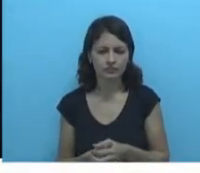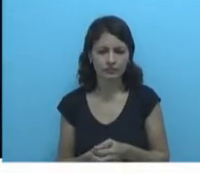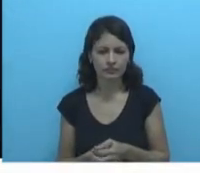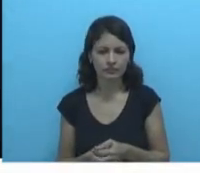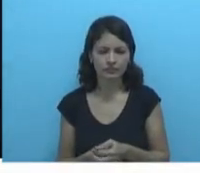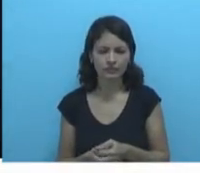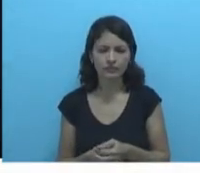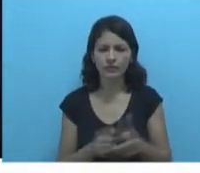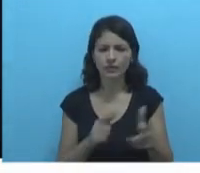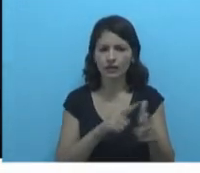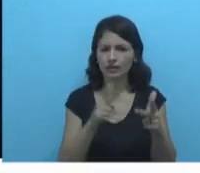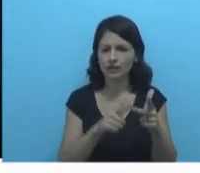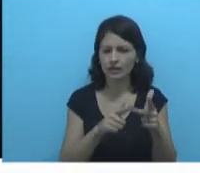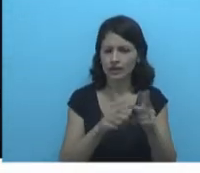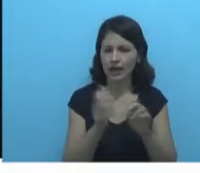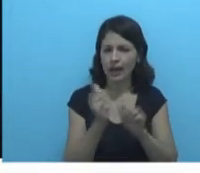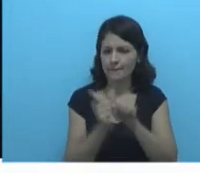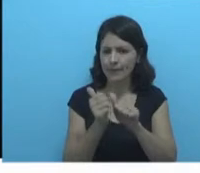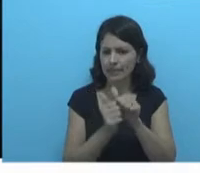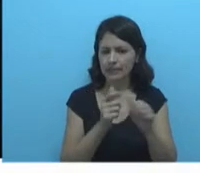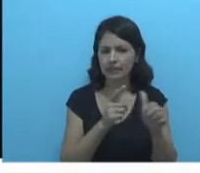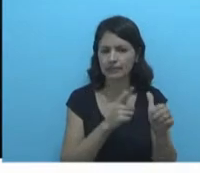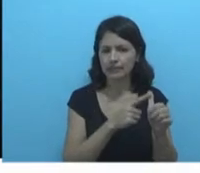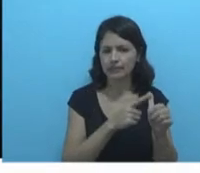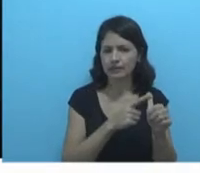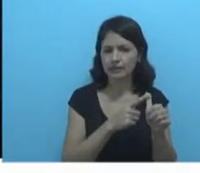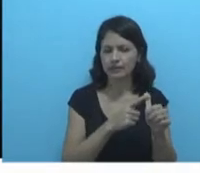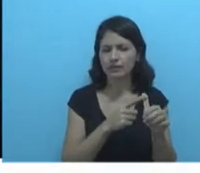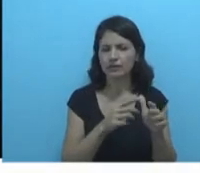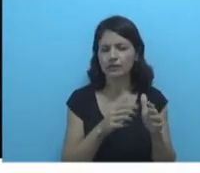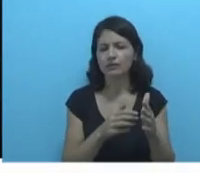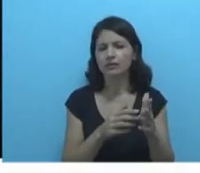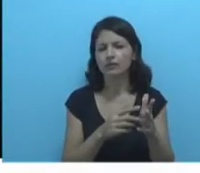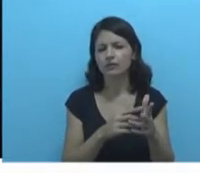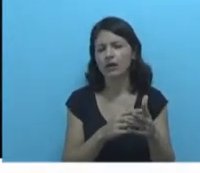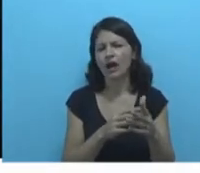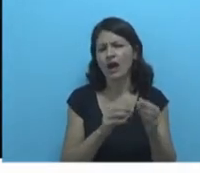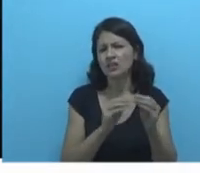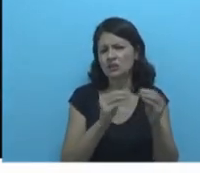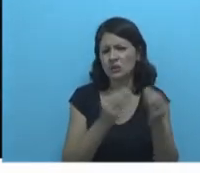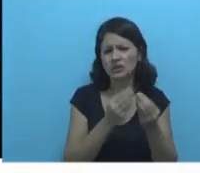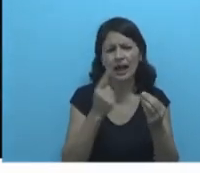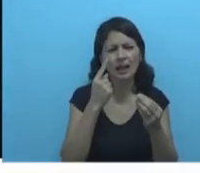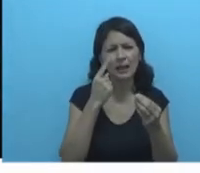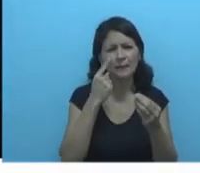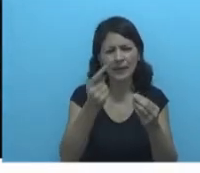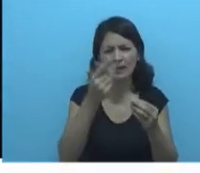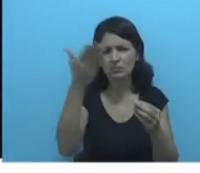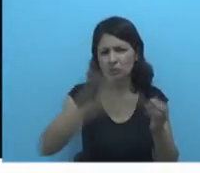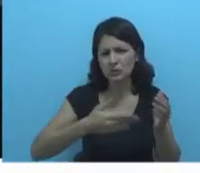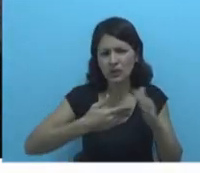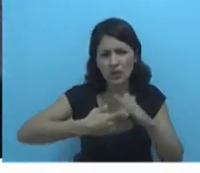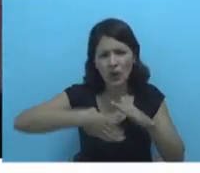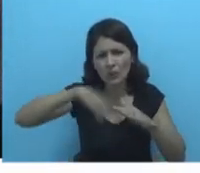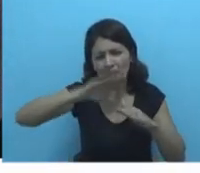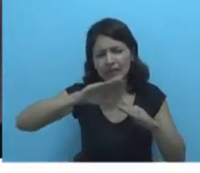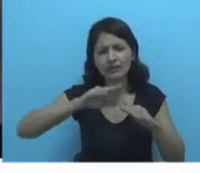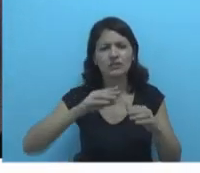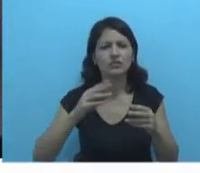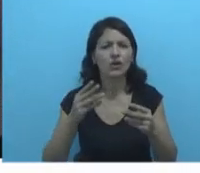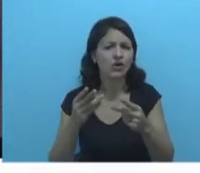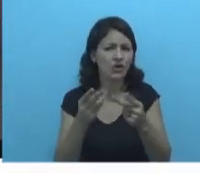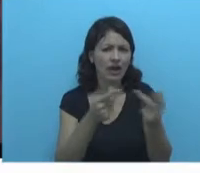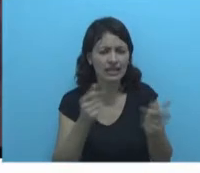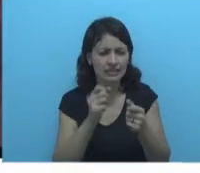voy a nombrar, son las dueñas del negocio, las que aumentaron cerca de un 1000% desde que empezó el problema, este gas